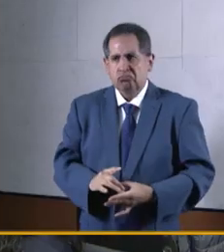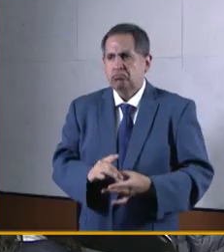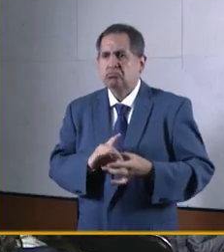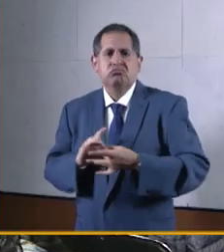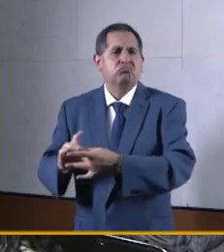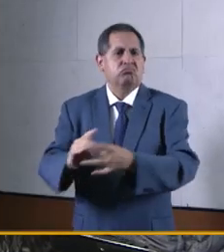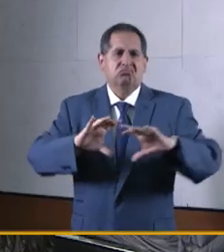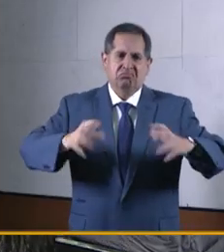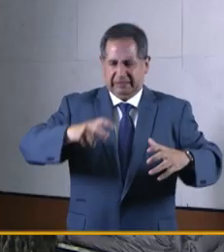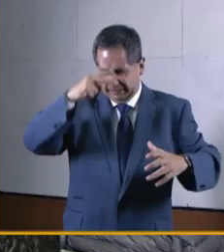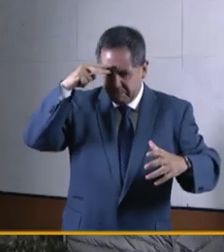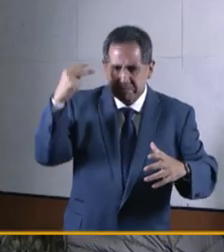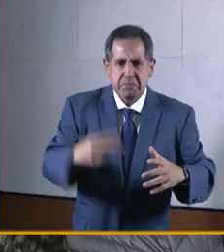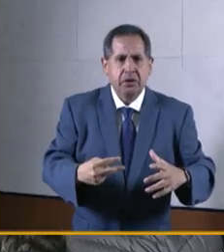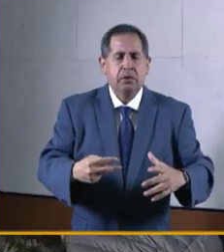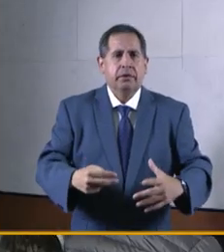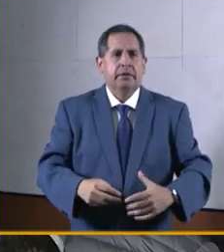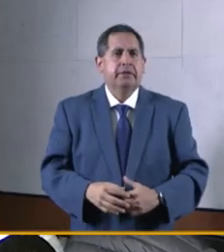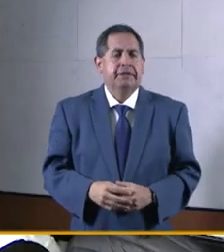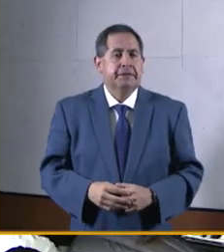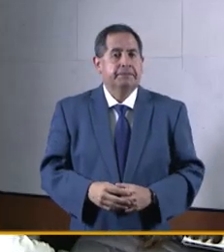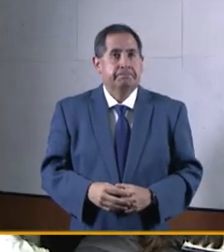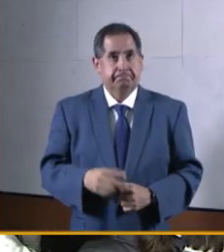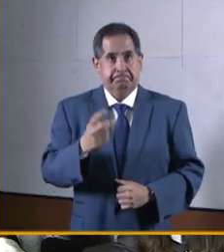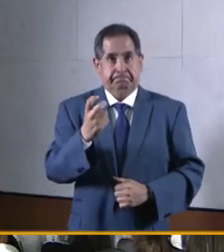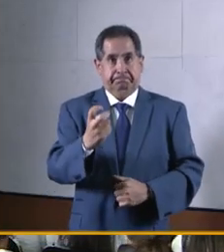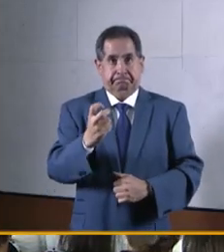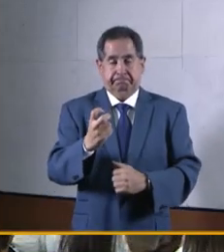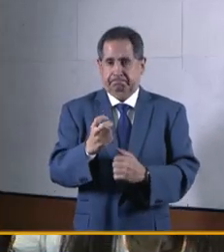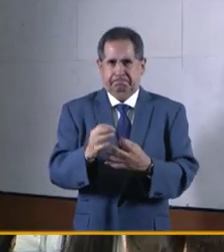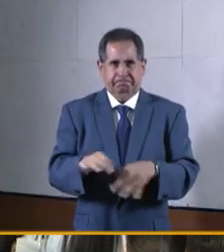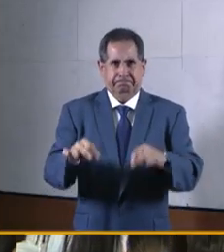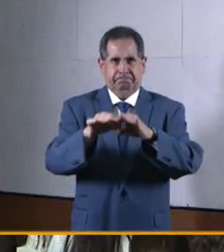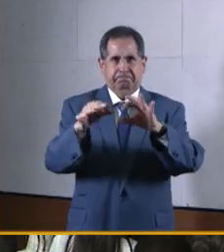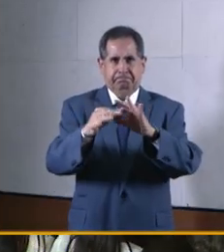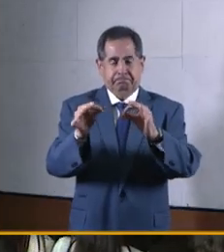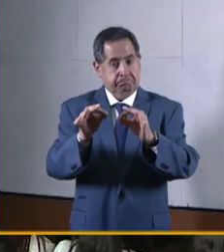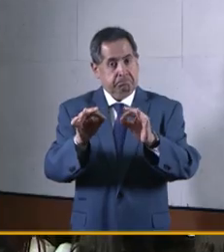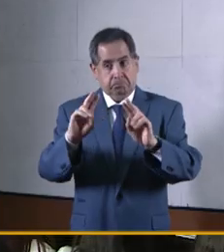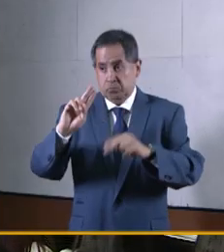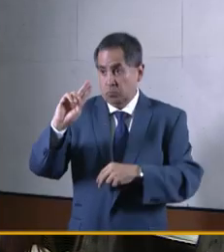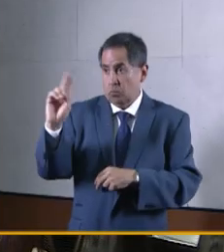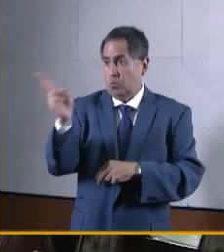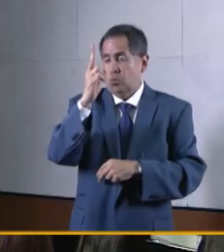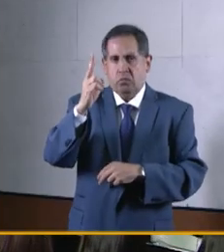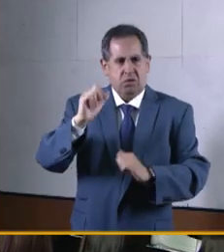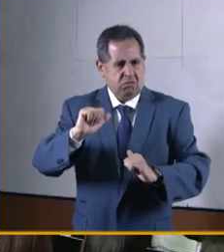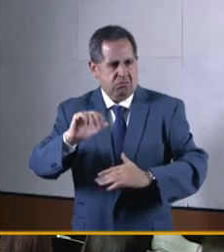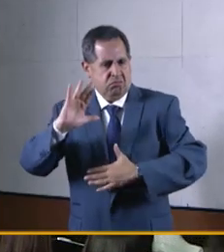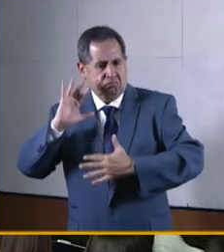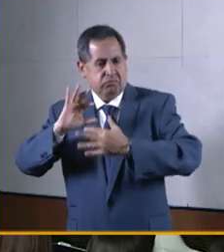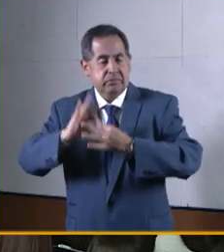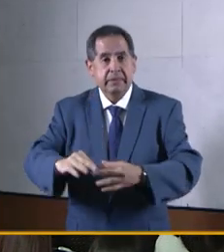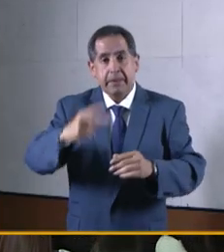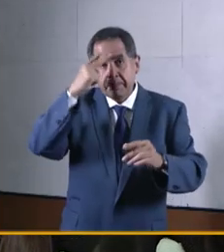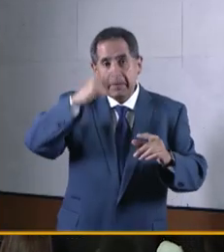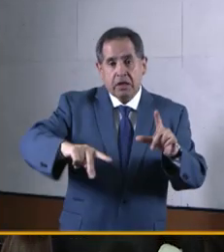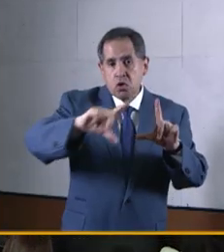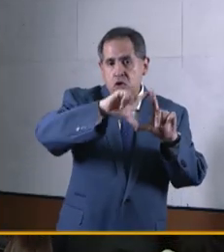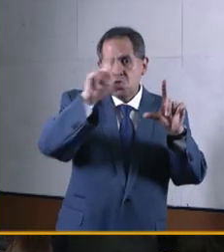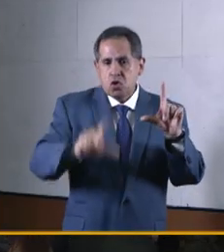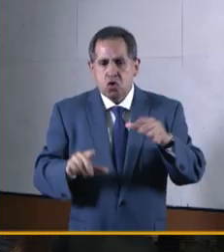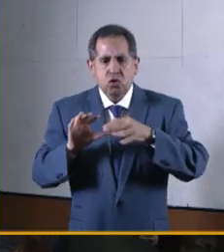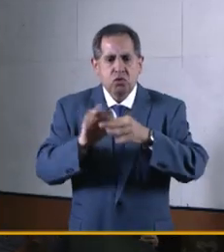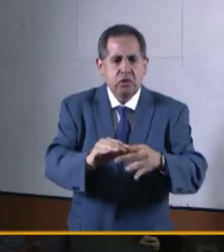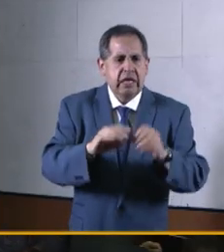patria esta condición radical de la universidad compromiso nacional sin